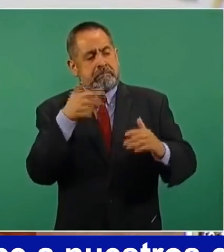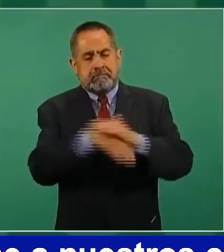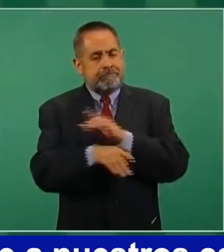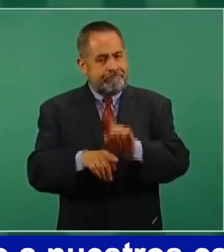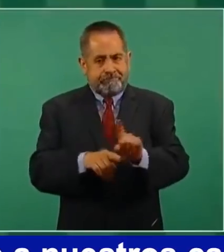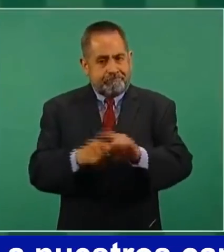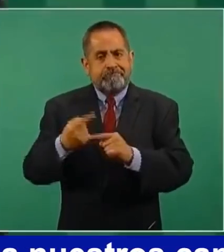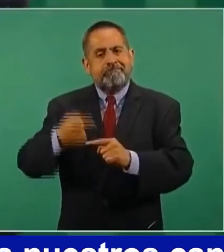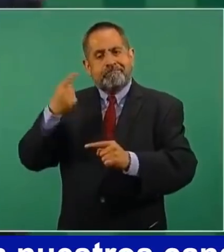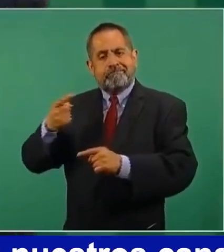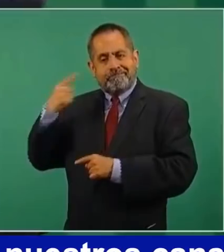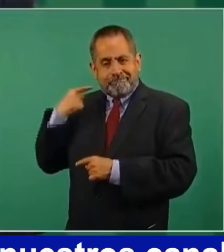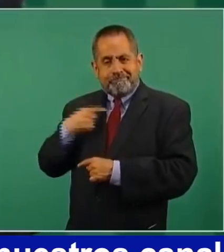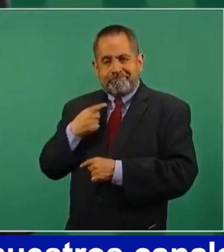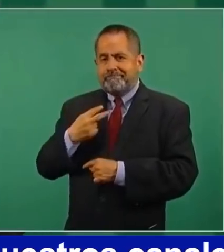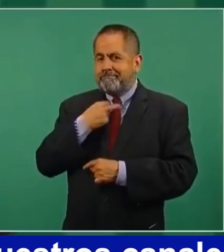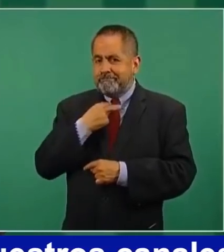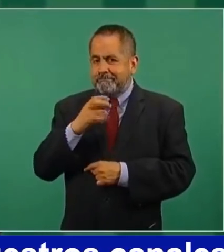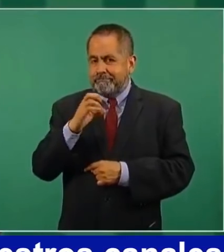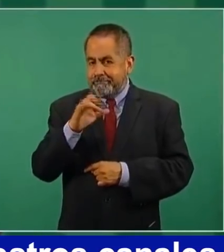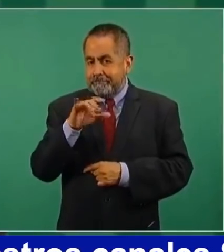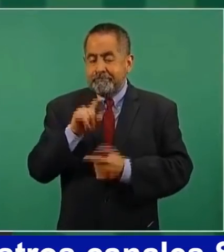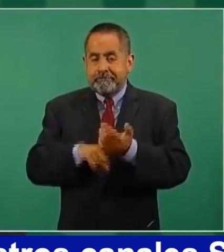de la crisis económica